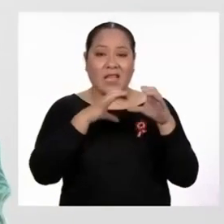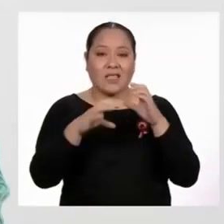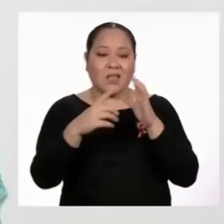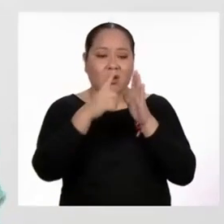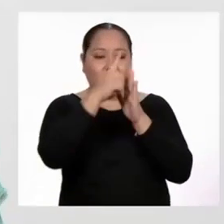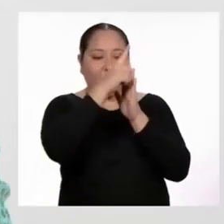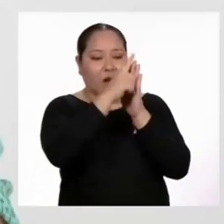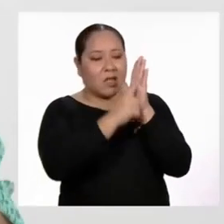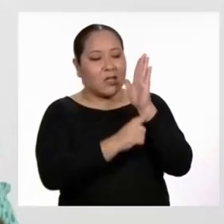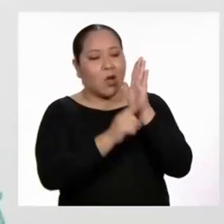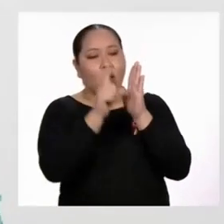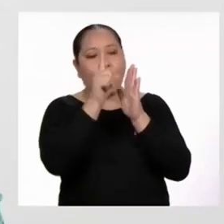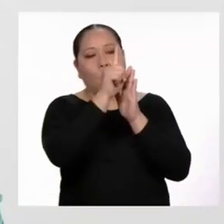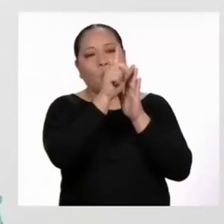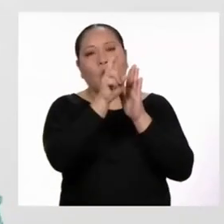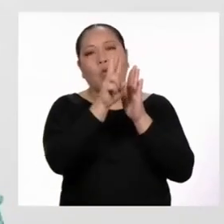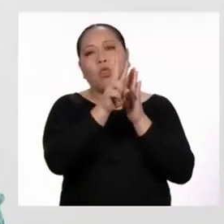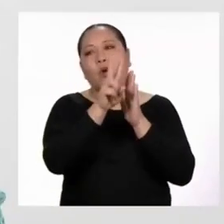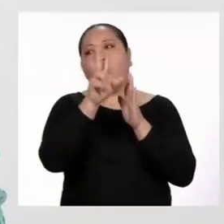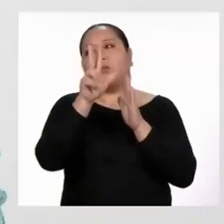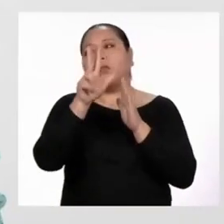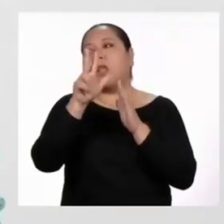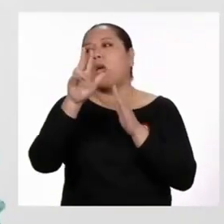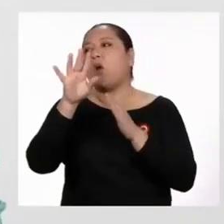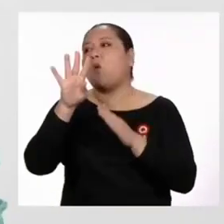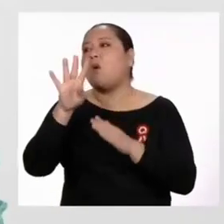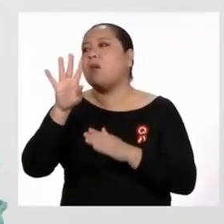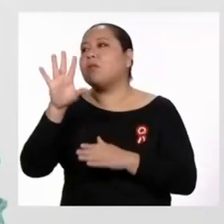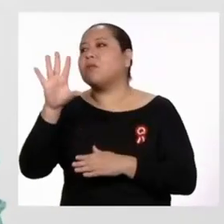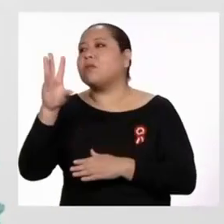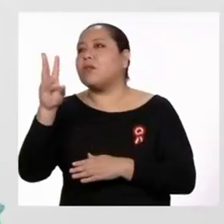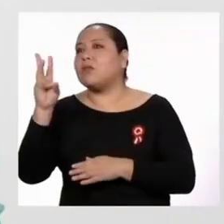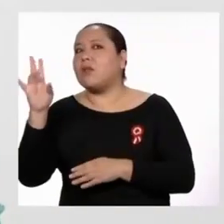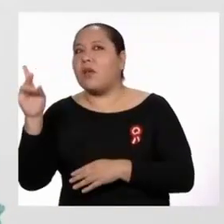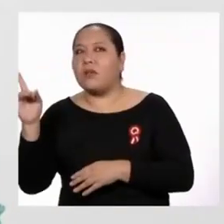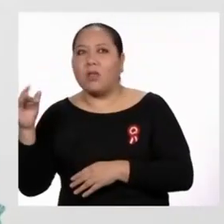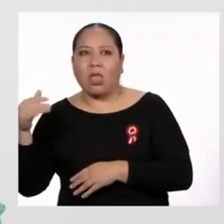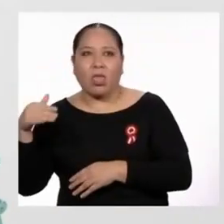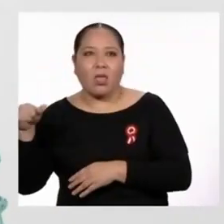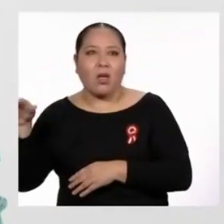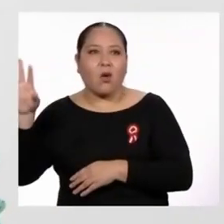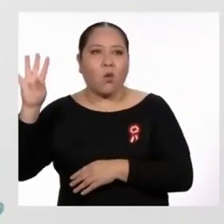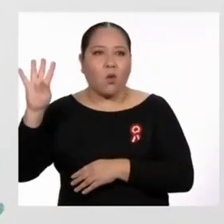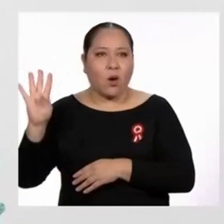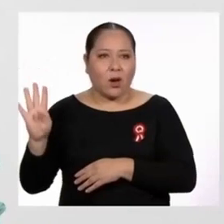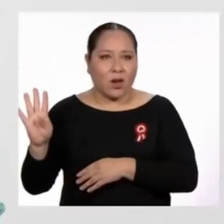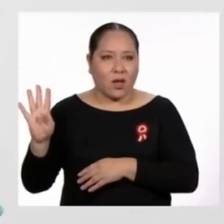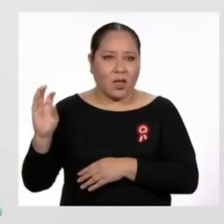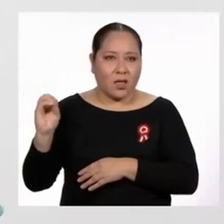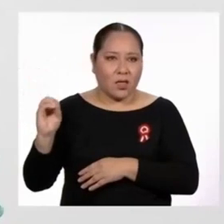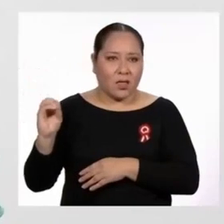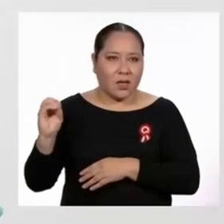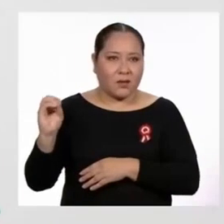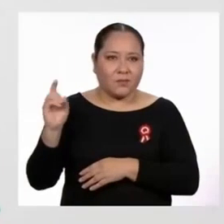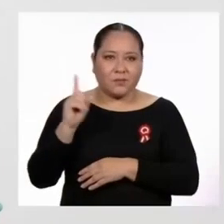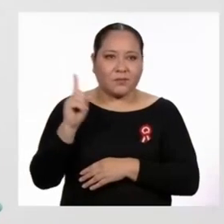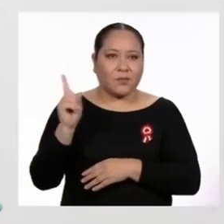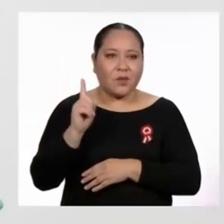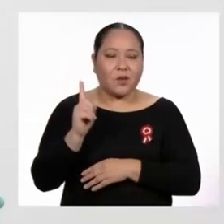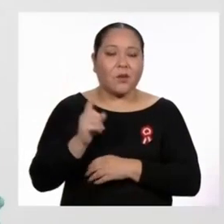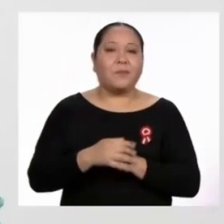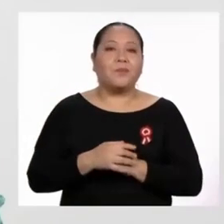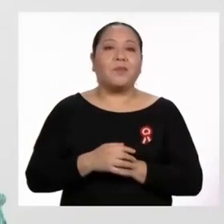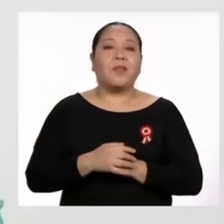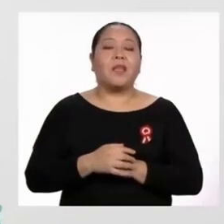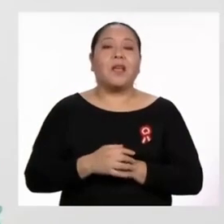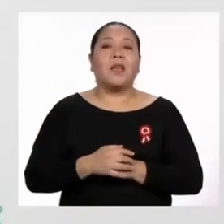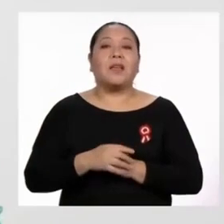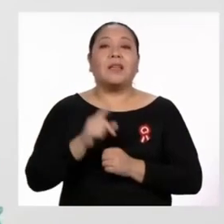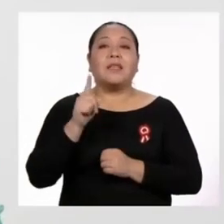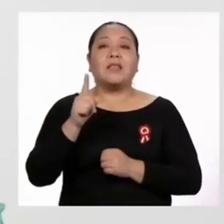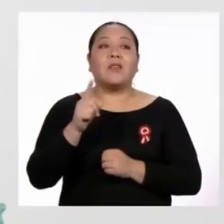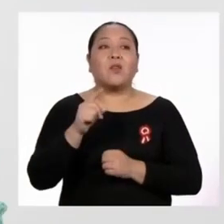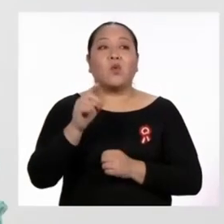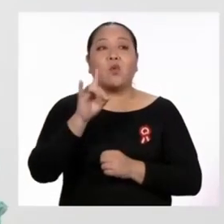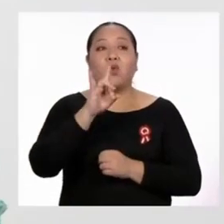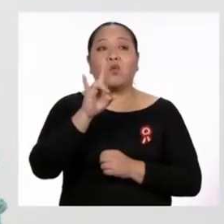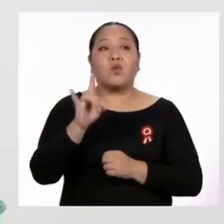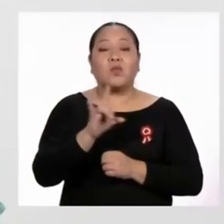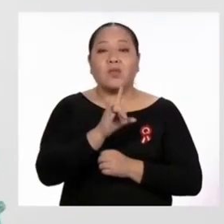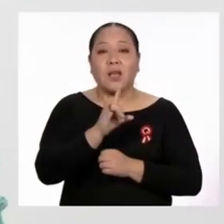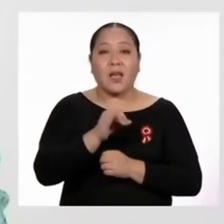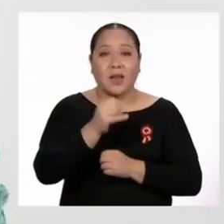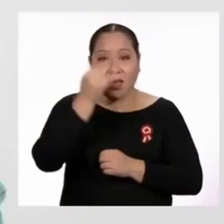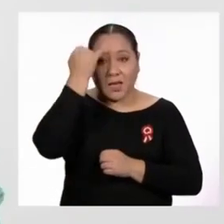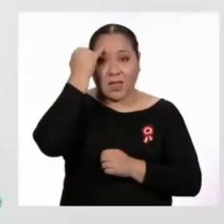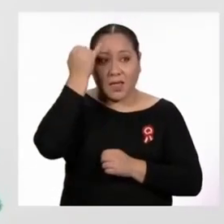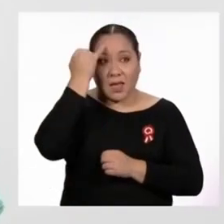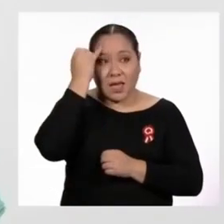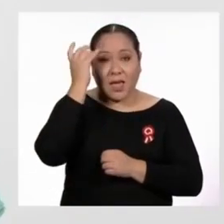del 1 hasta el 40. Lo que podemos hacer es utilizar algunos criterios de divisibilidad para que